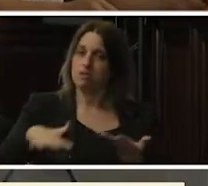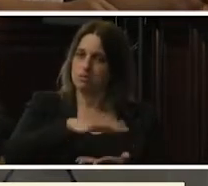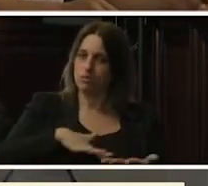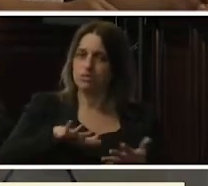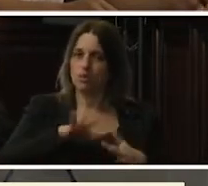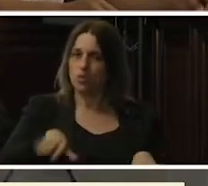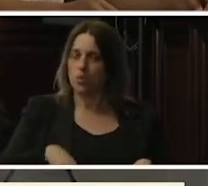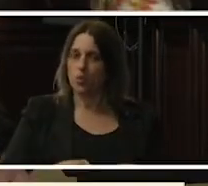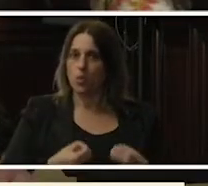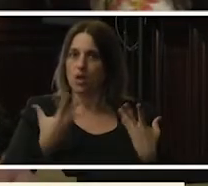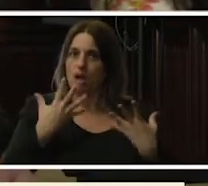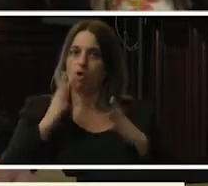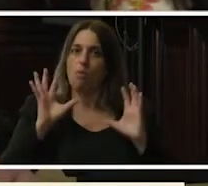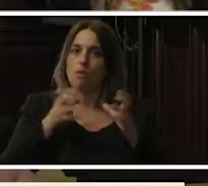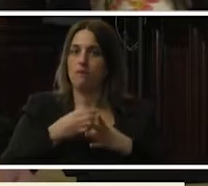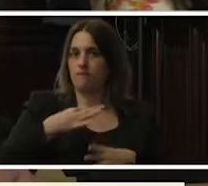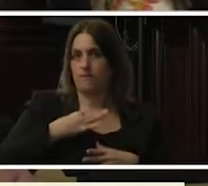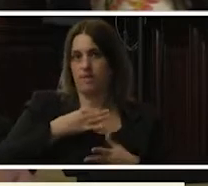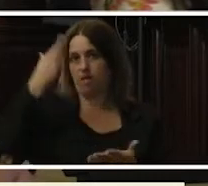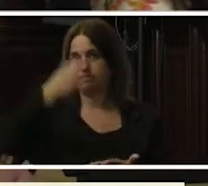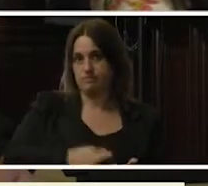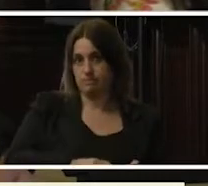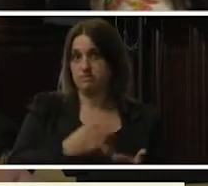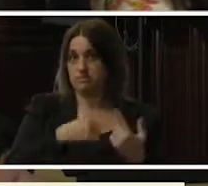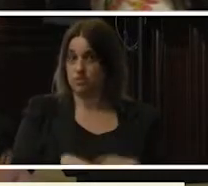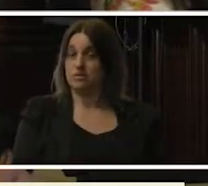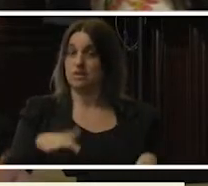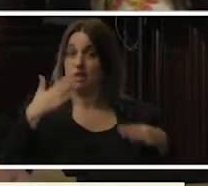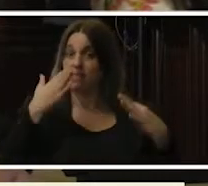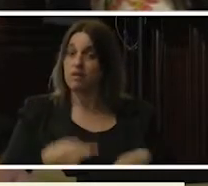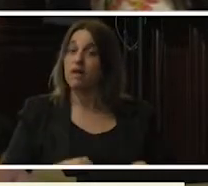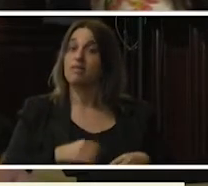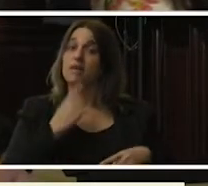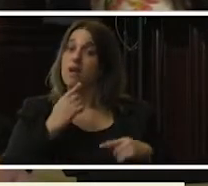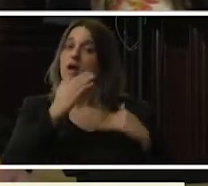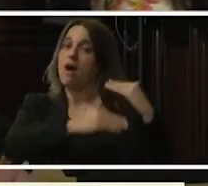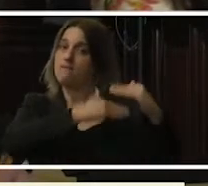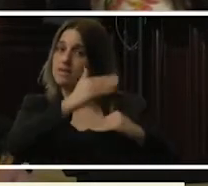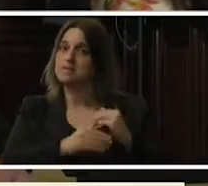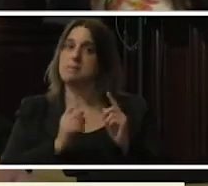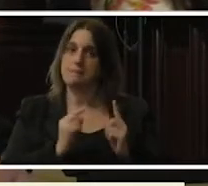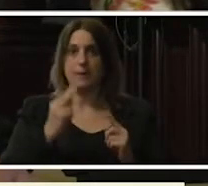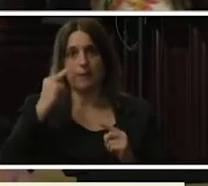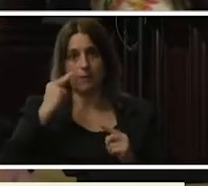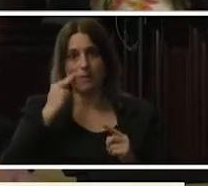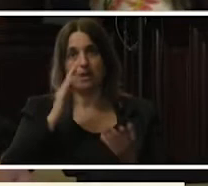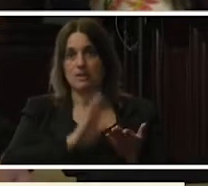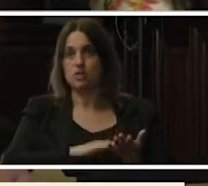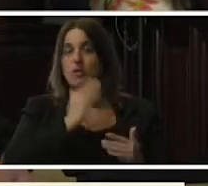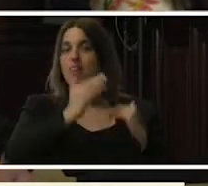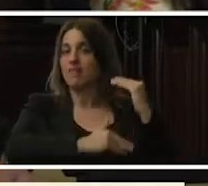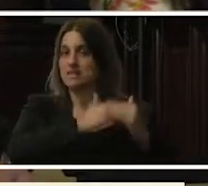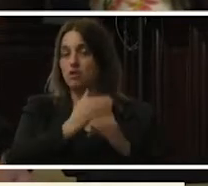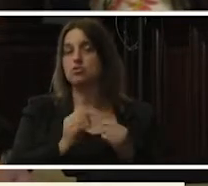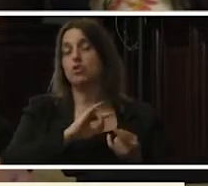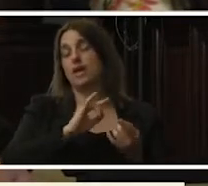su supervivencia colectiva, revisar los avances y retrocesos en el proceso de desarrollo legislativo